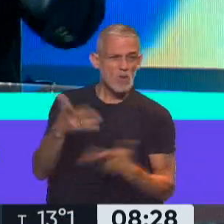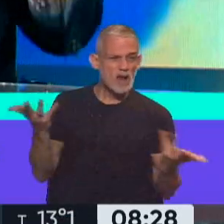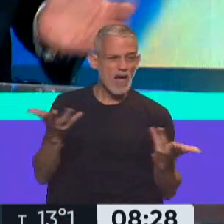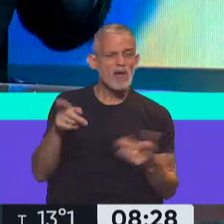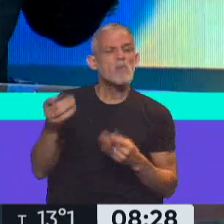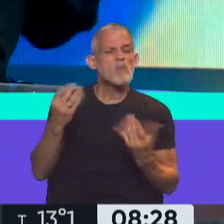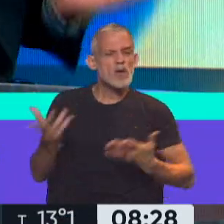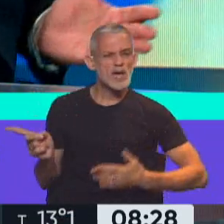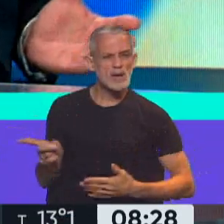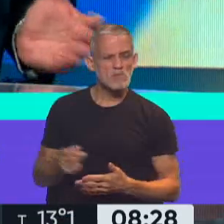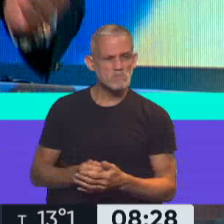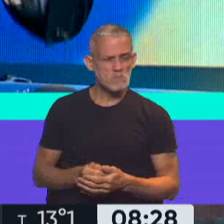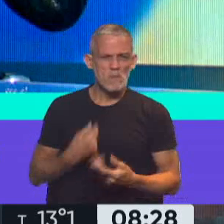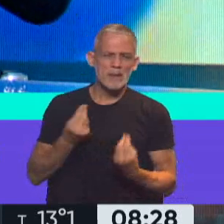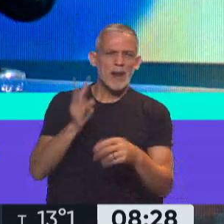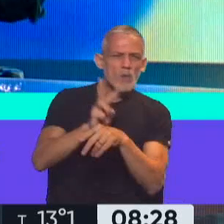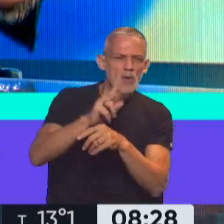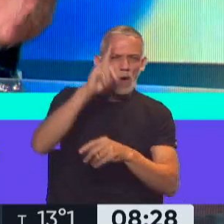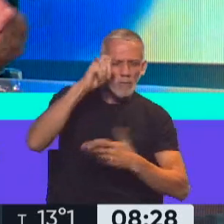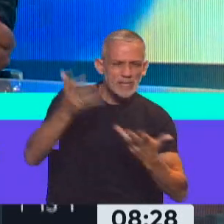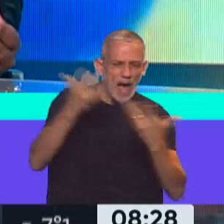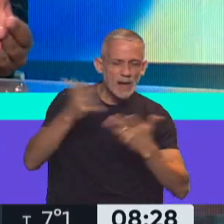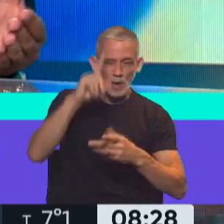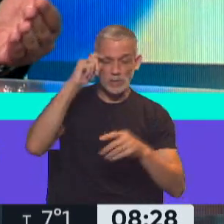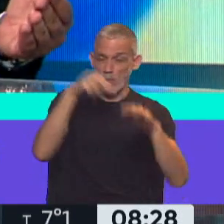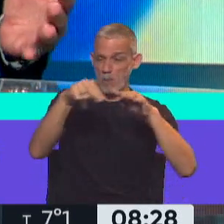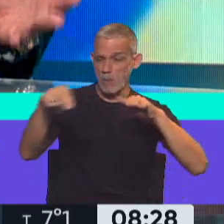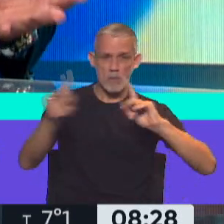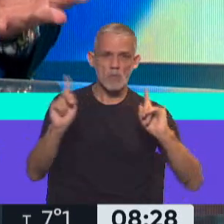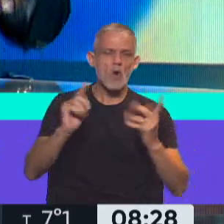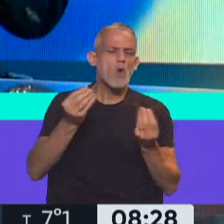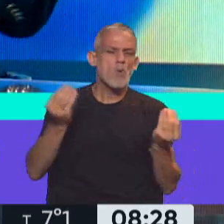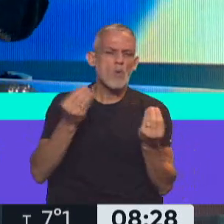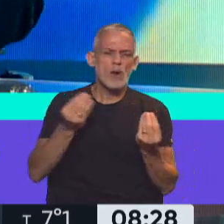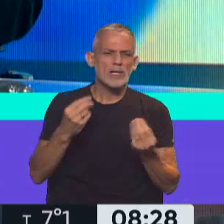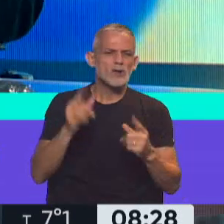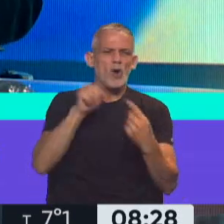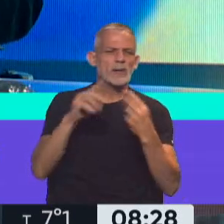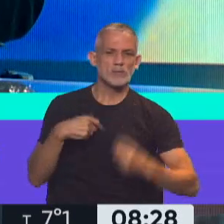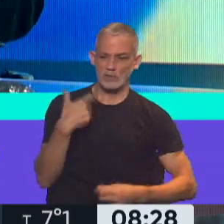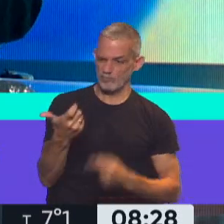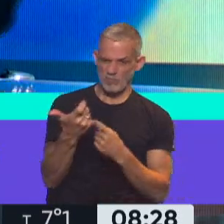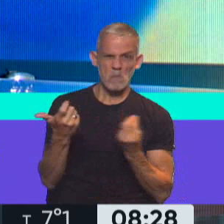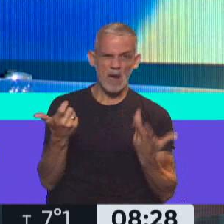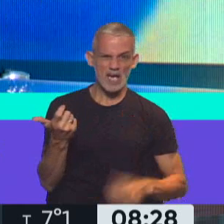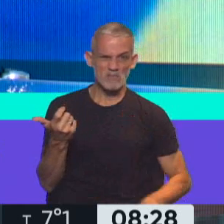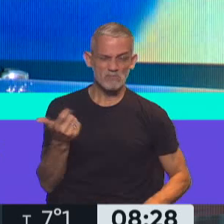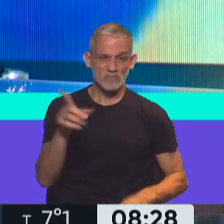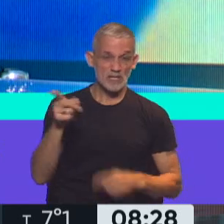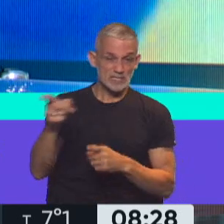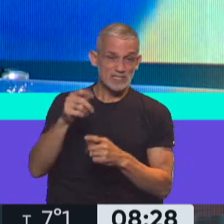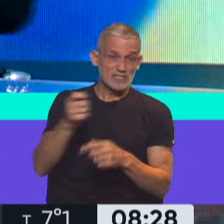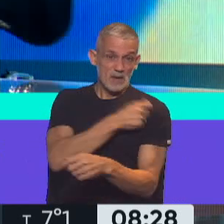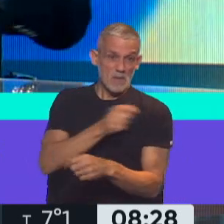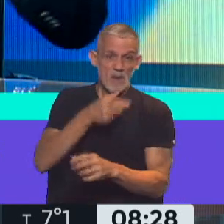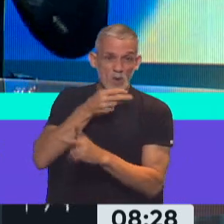hacemos para resguardar el sistema de salud, para que no se desborden las terapias intensivas? ¿Cuál es el objetivo? Porque que ella no esté vacunada